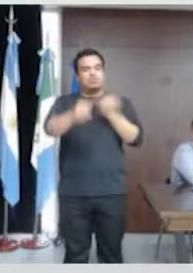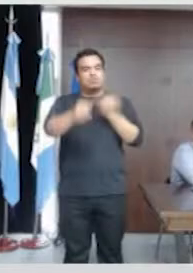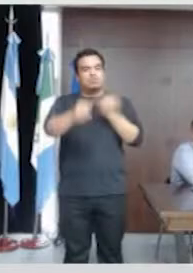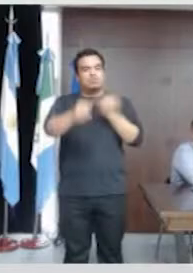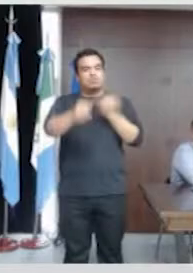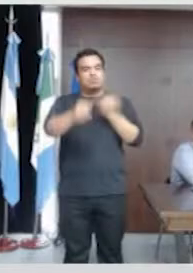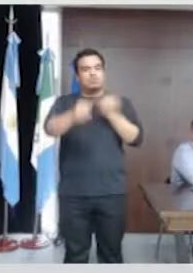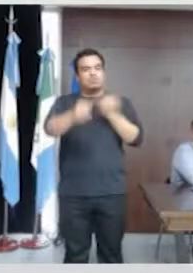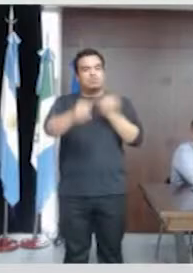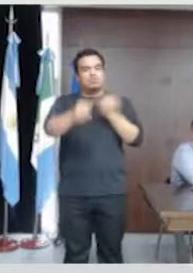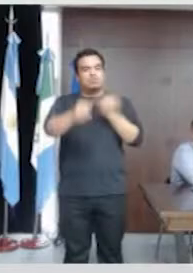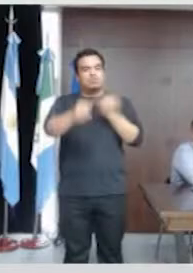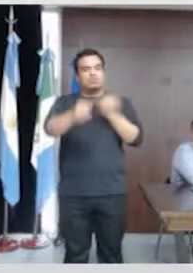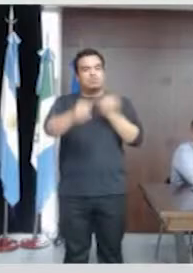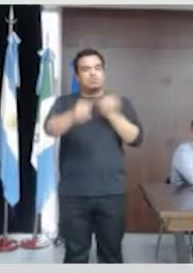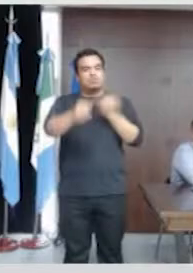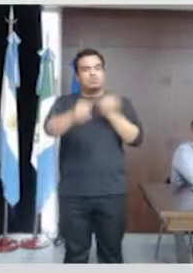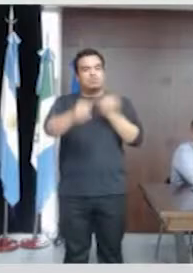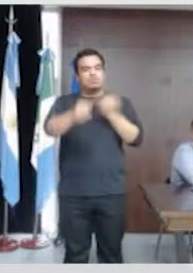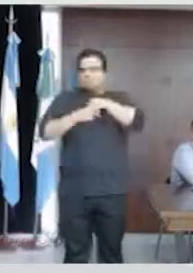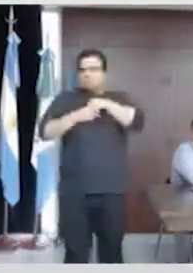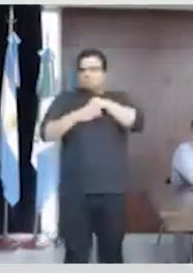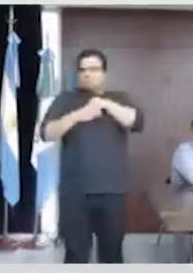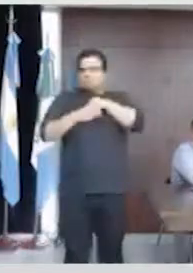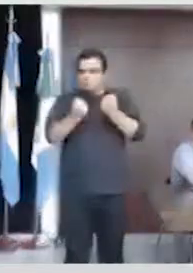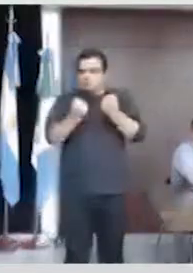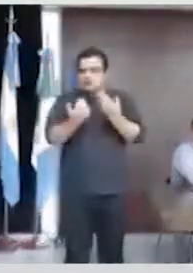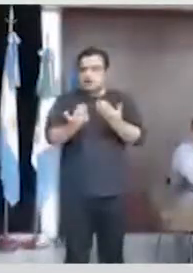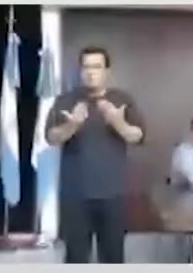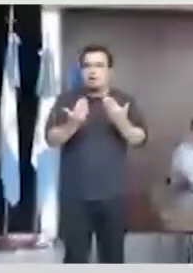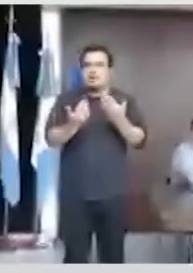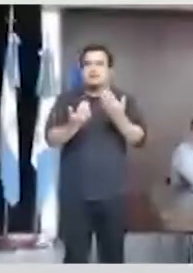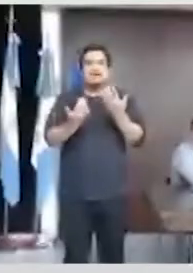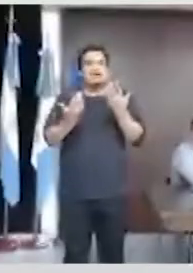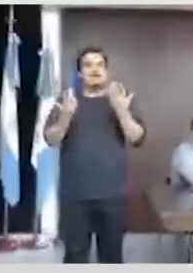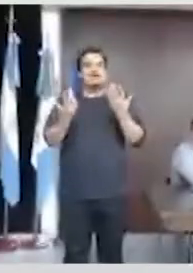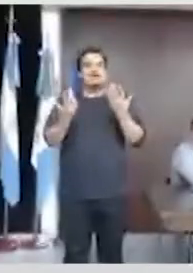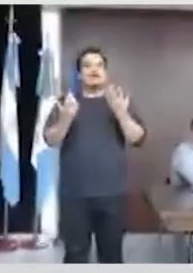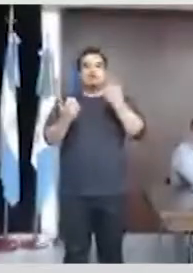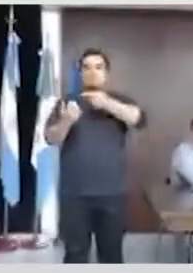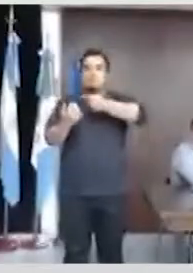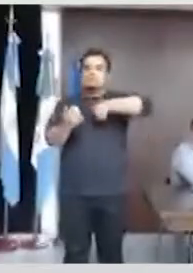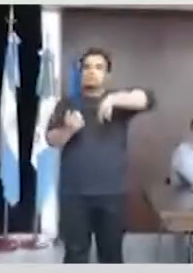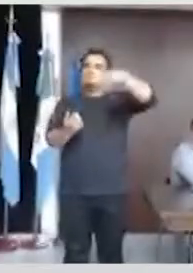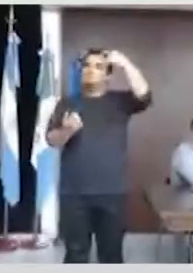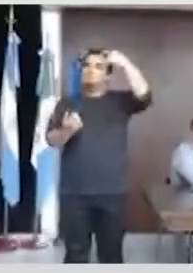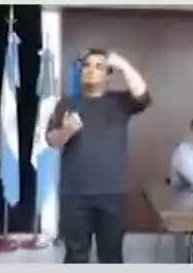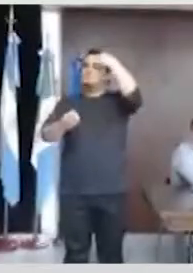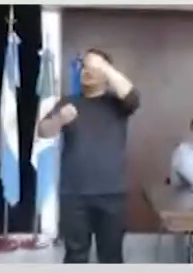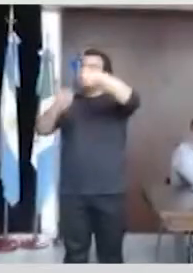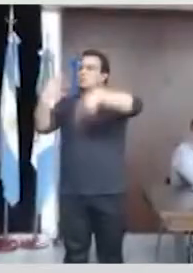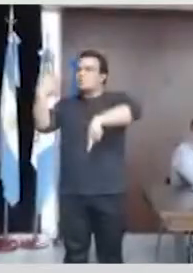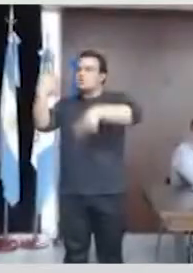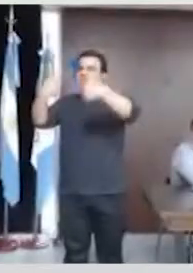latente, las posibilidades que creemos que puede tener. Y tenemos varias posibilidades. La participación